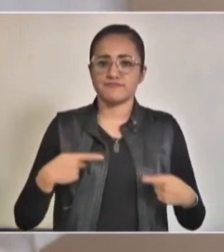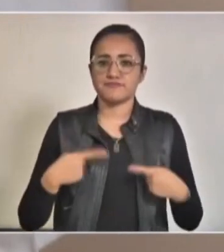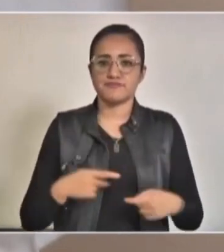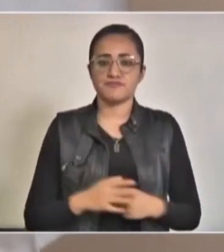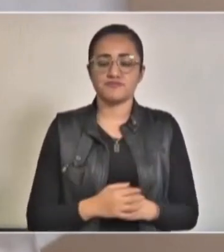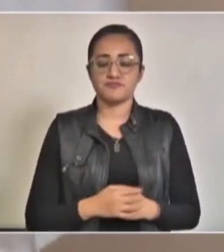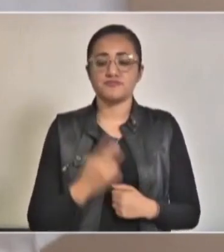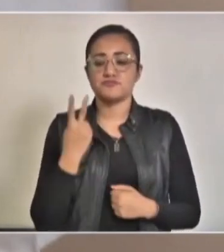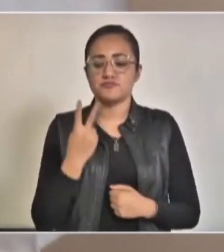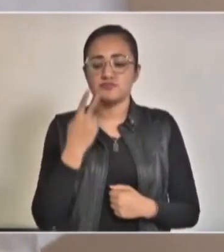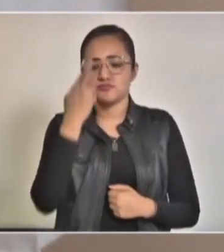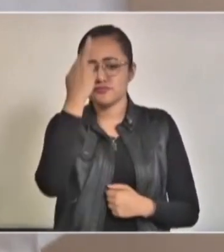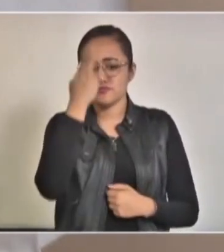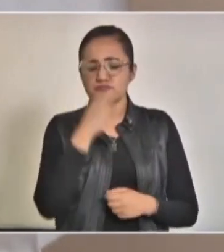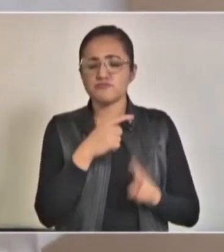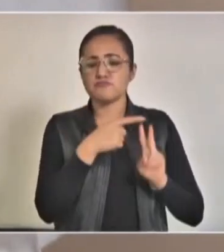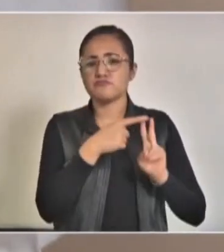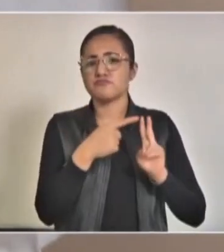Dos razones